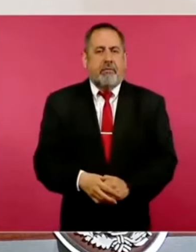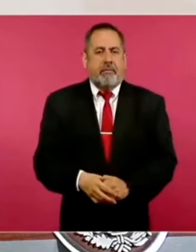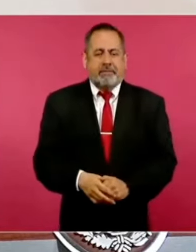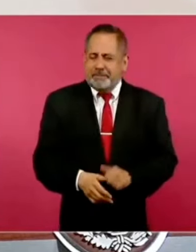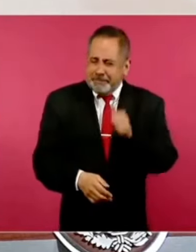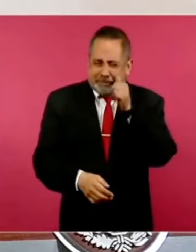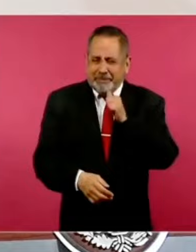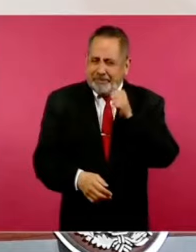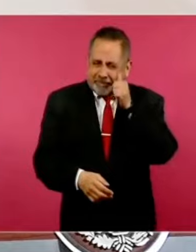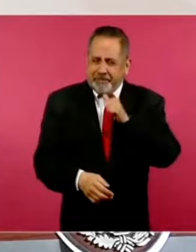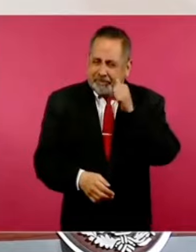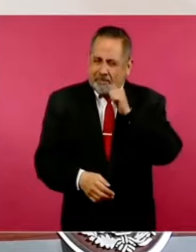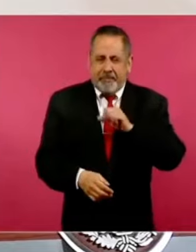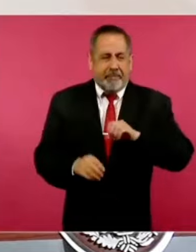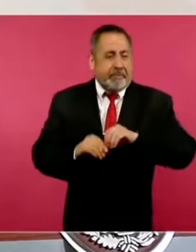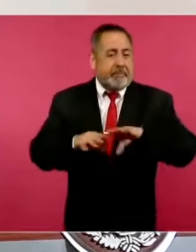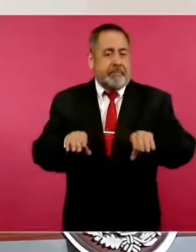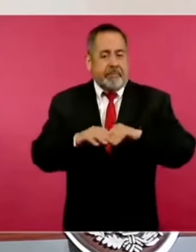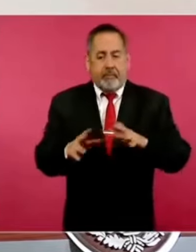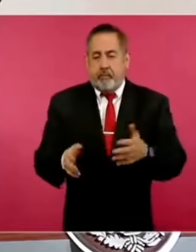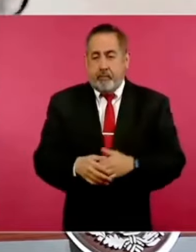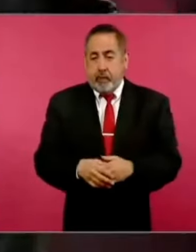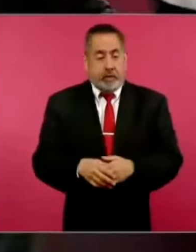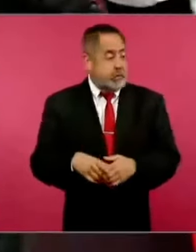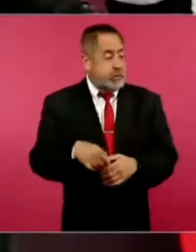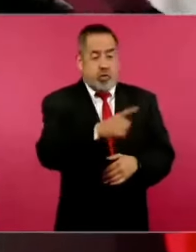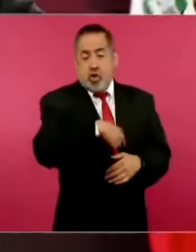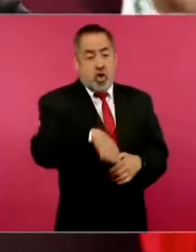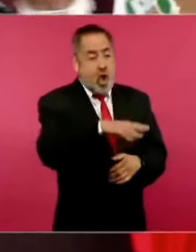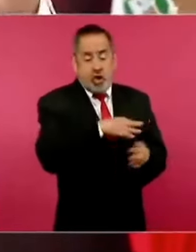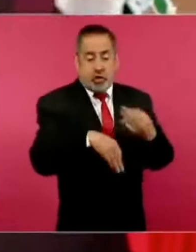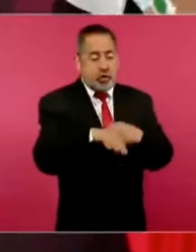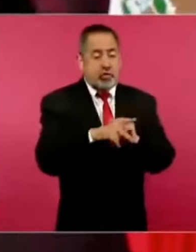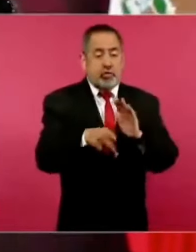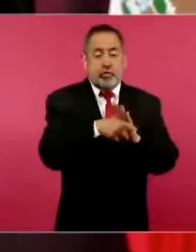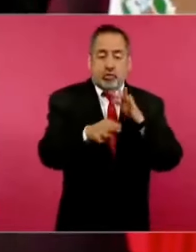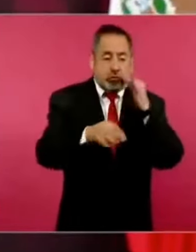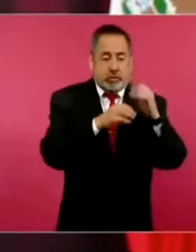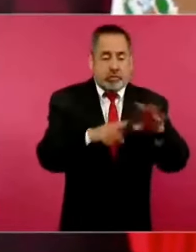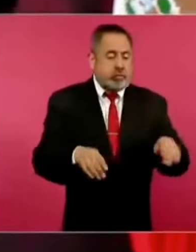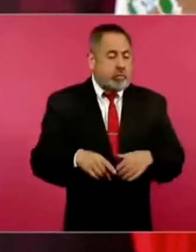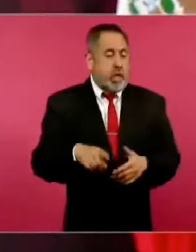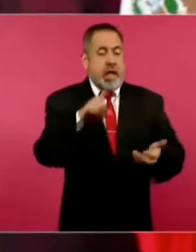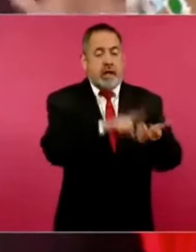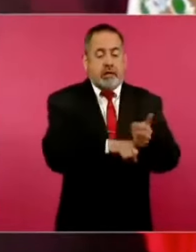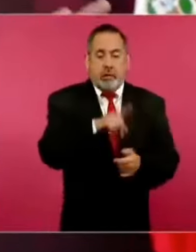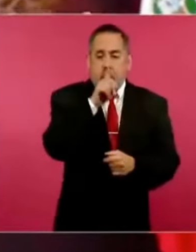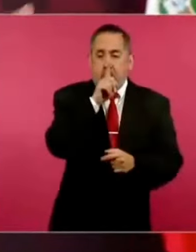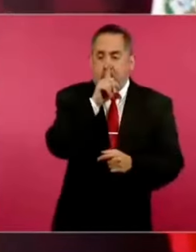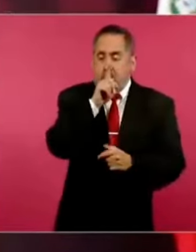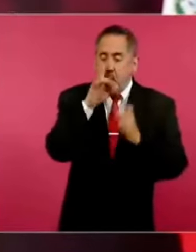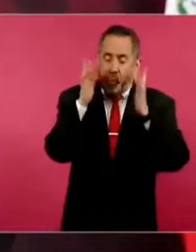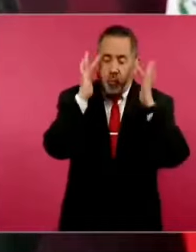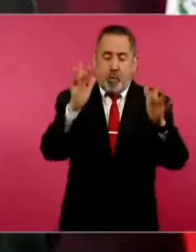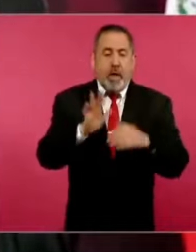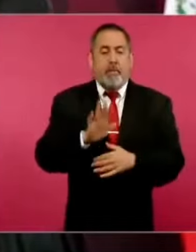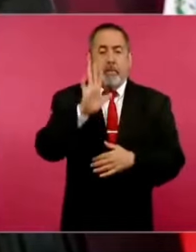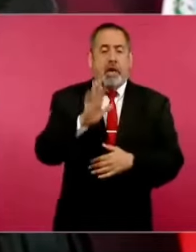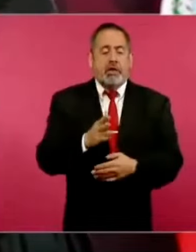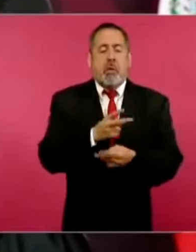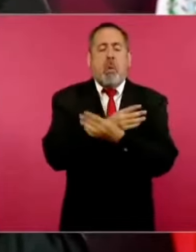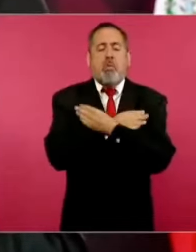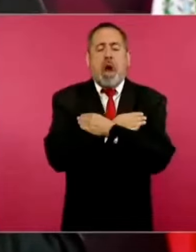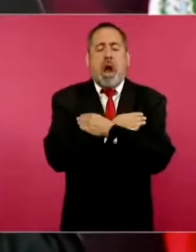Siempre. Entonces, todos los medios, todos, los que callaban como momia